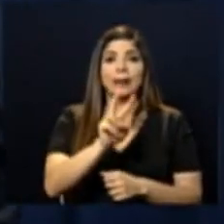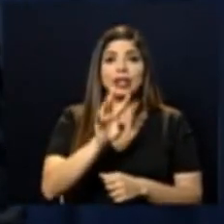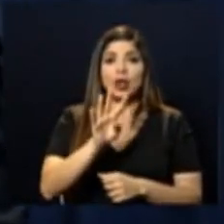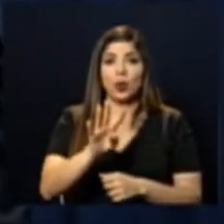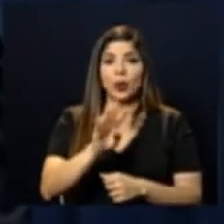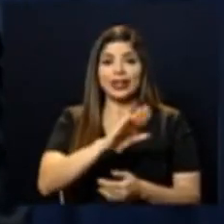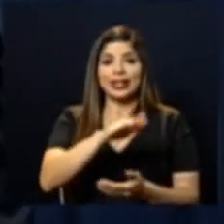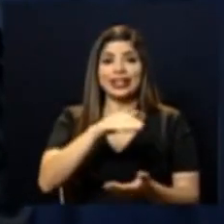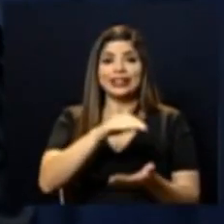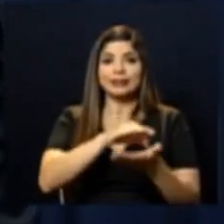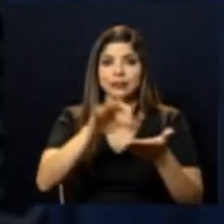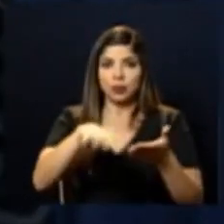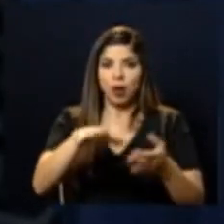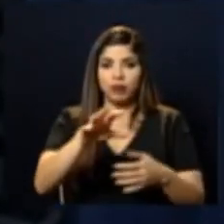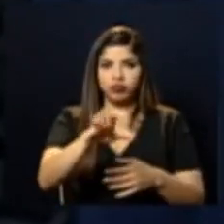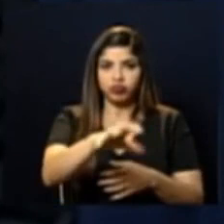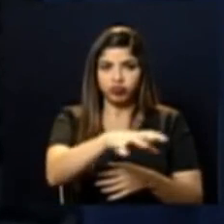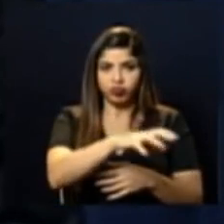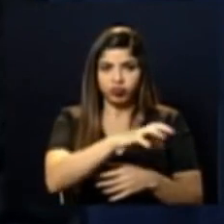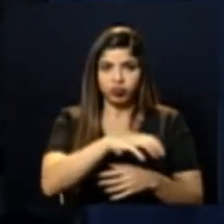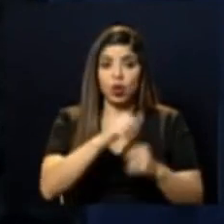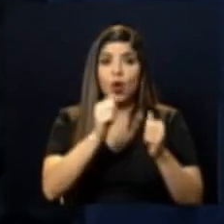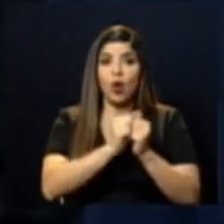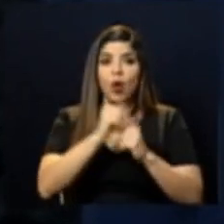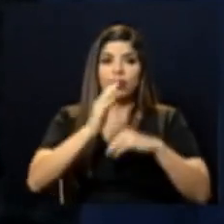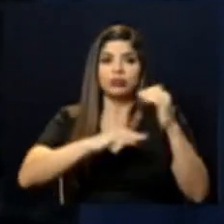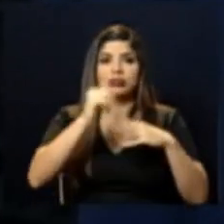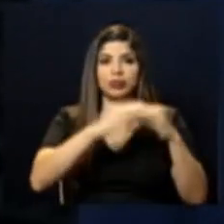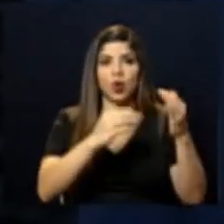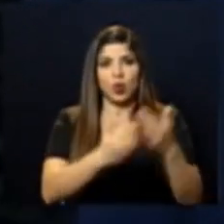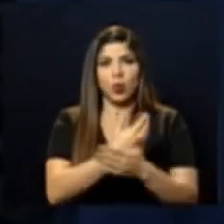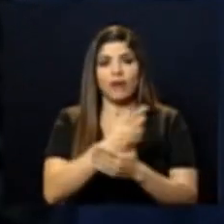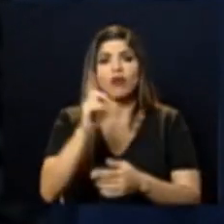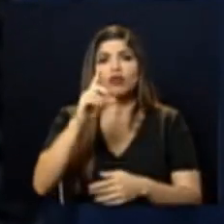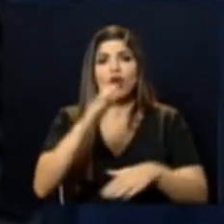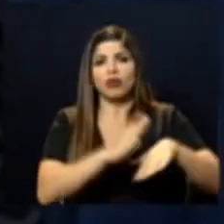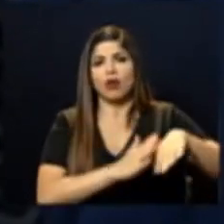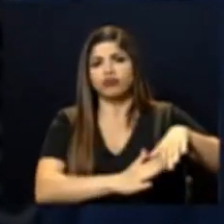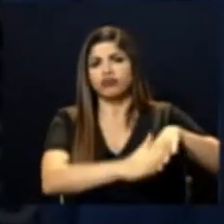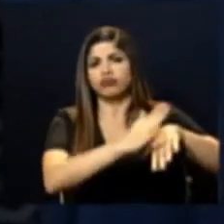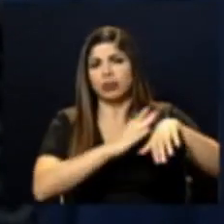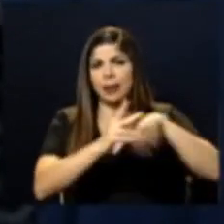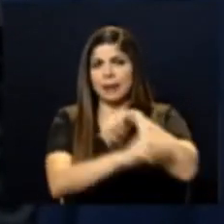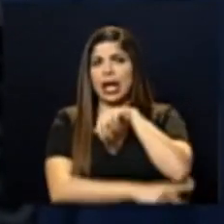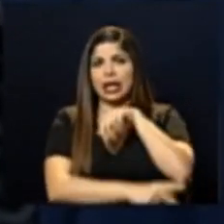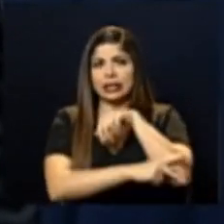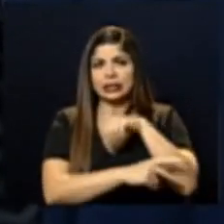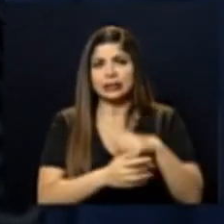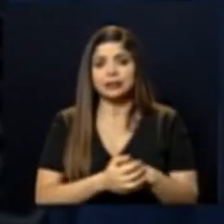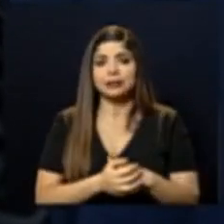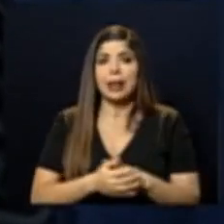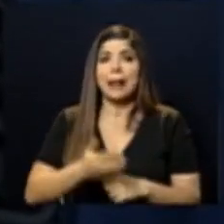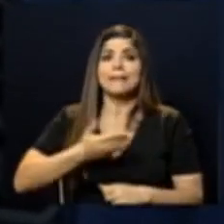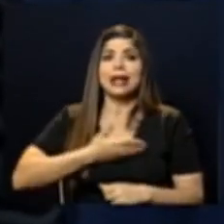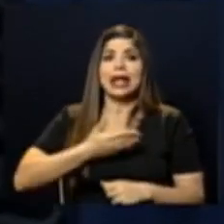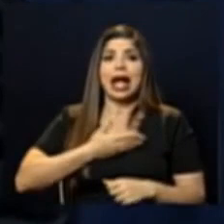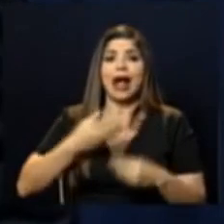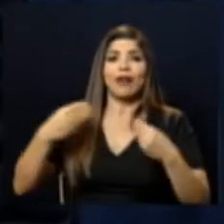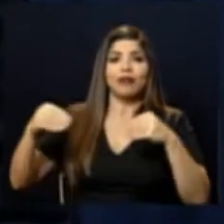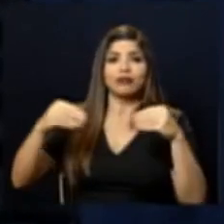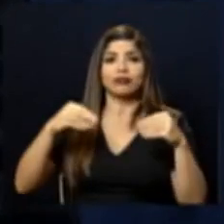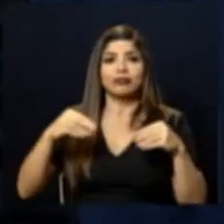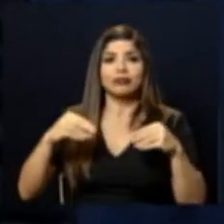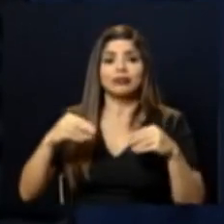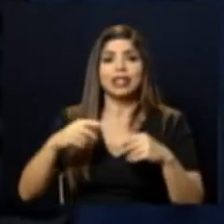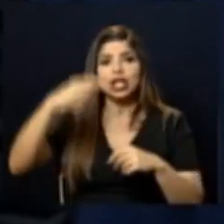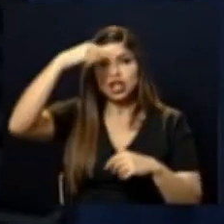924 centros educativos con obra nueva en todo el país, el mercado mayorista de la